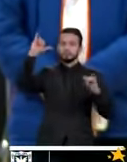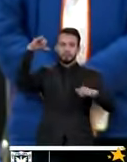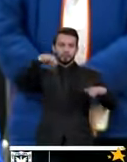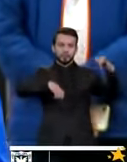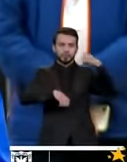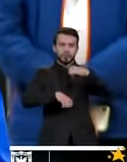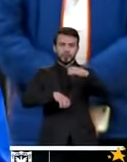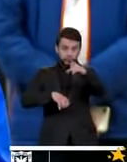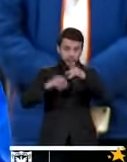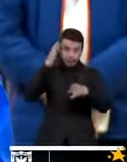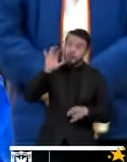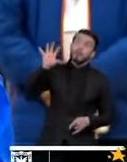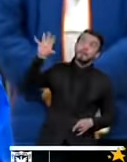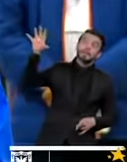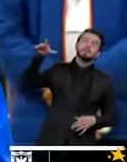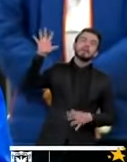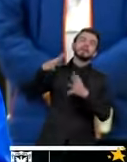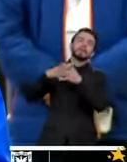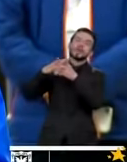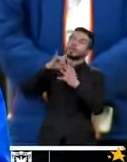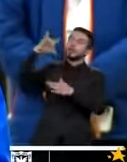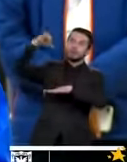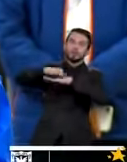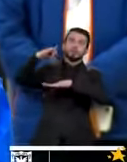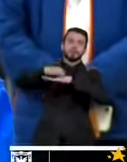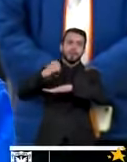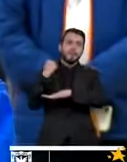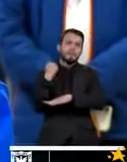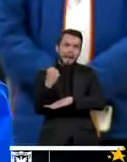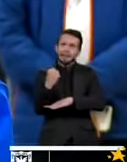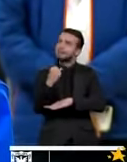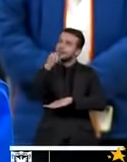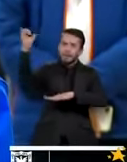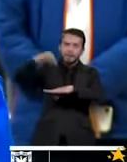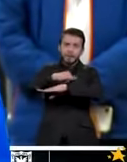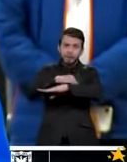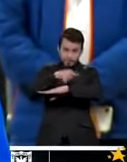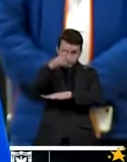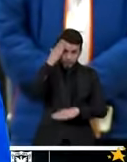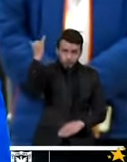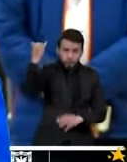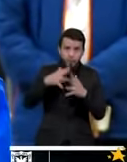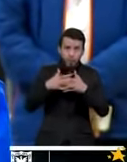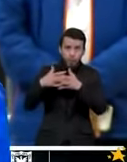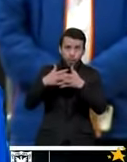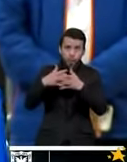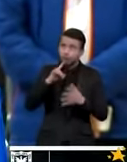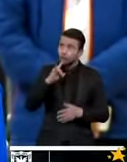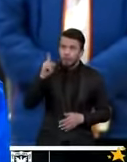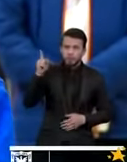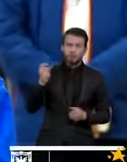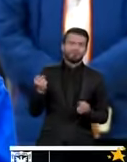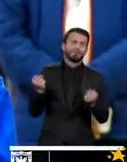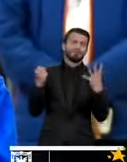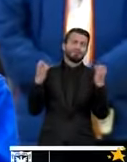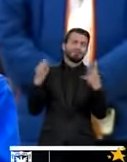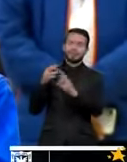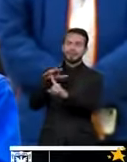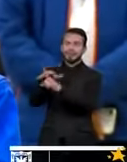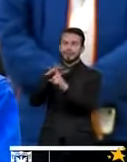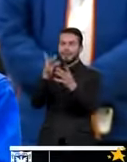a Colombia? De Estados Unidos, el país que tiene hoy más alto contagio y más alta muerte. No podemos permitirles que ingresen,